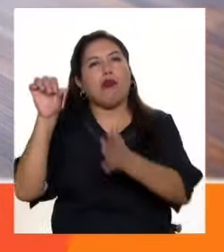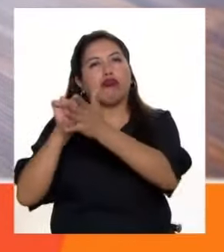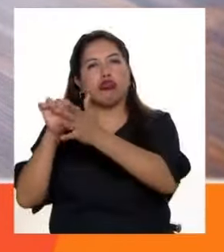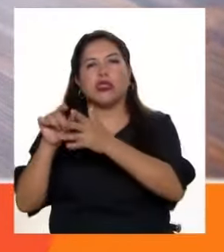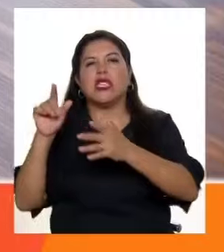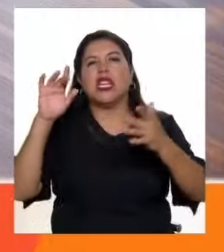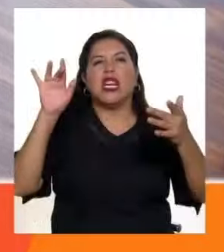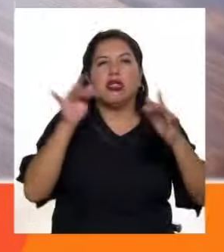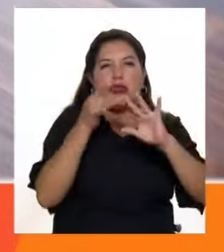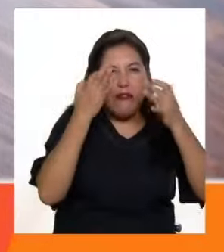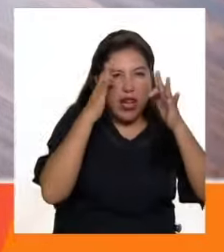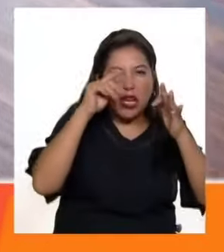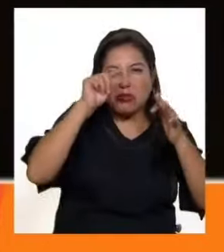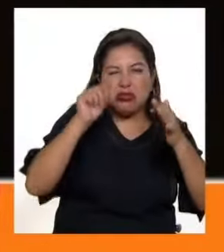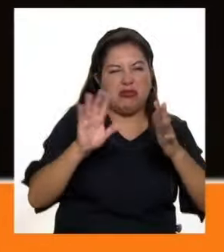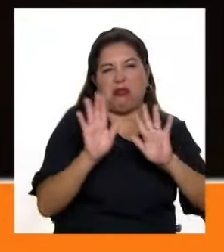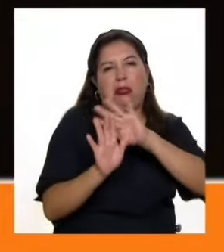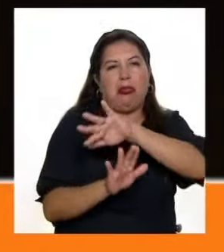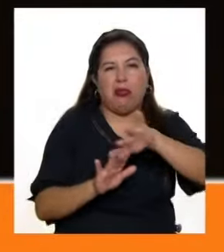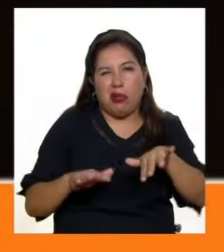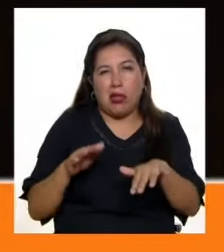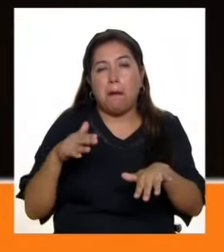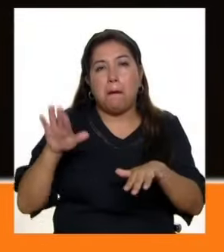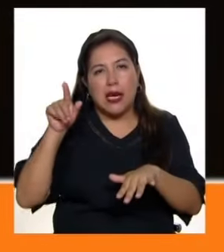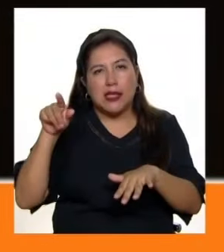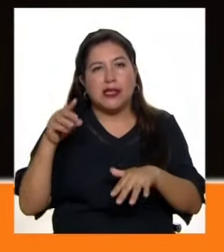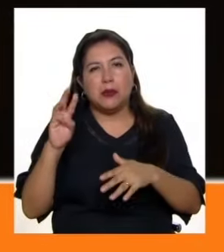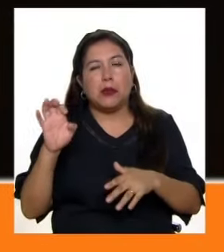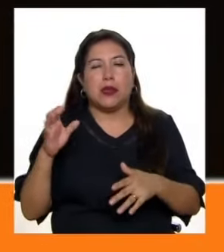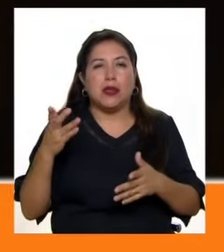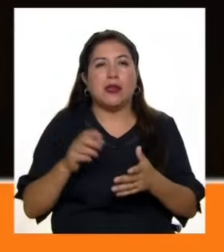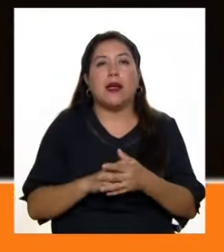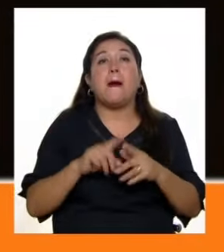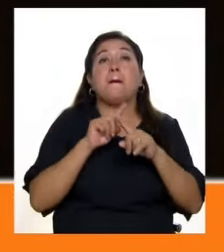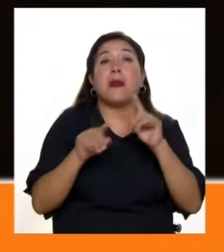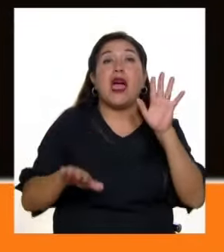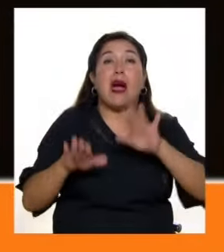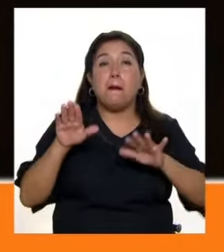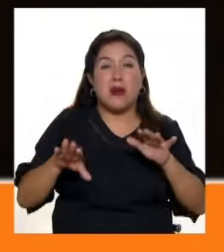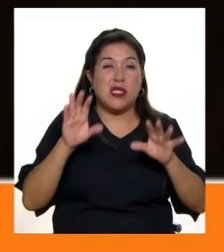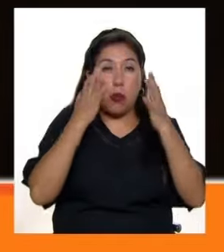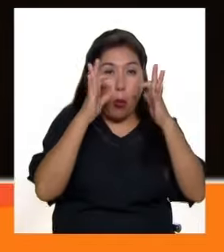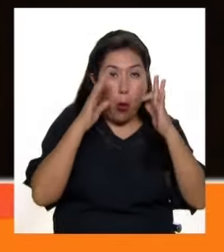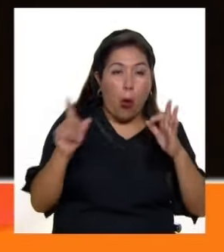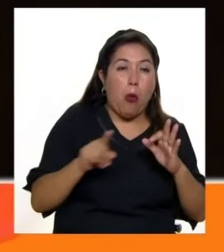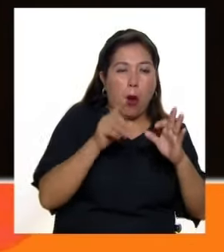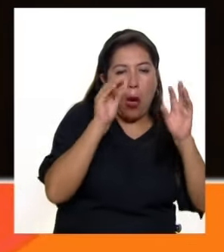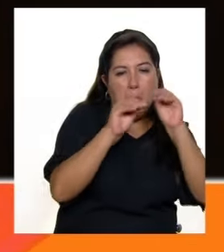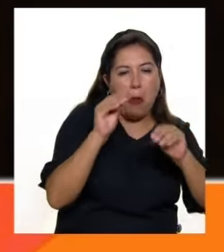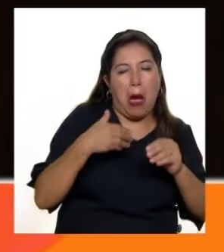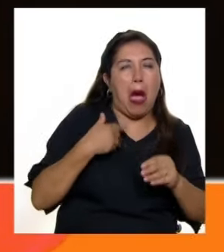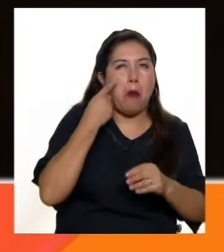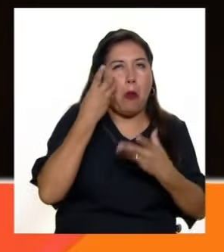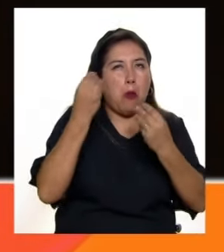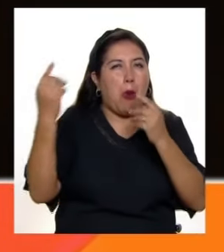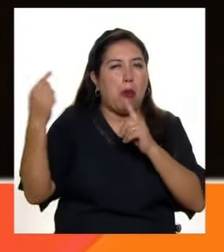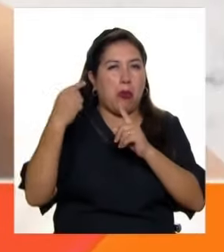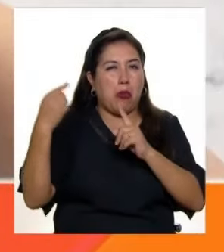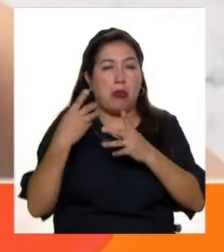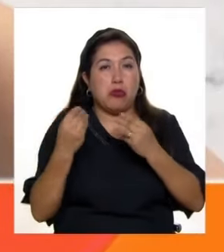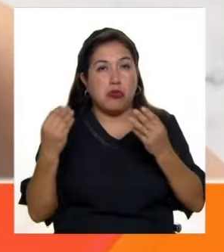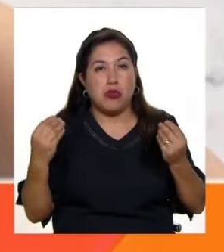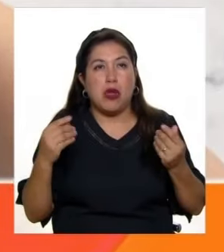sociales sirven como fuentes de tráfico. Ahí los contacto, ahí me conocen, puede ver la promoción, pero trato de llevarlo a mi web. Claro. Evidentemente, si soy un negocio